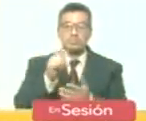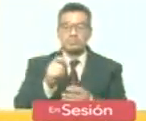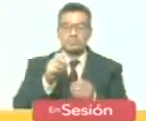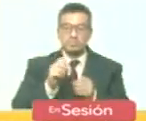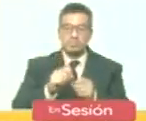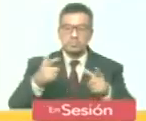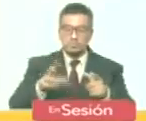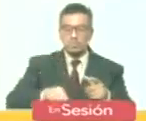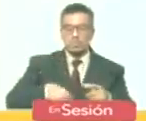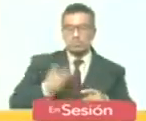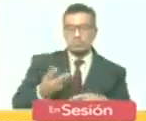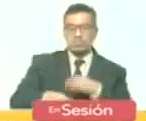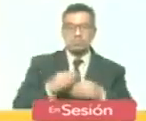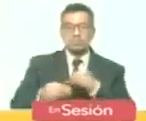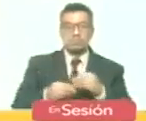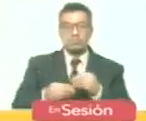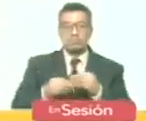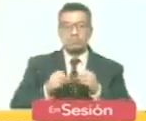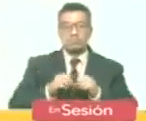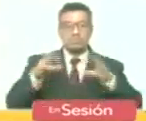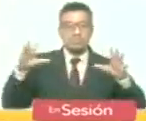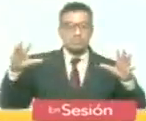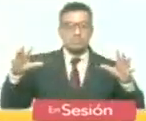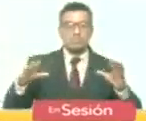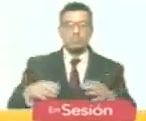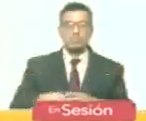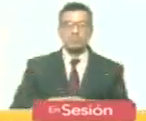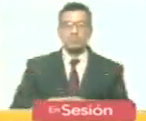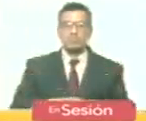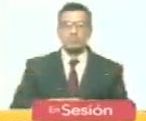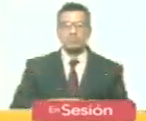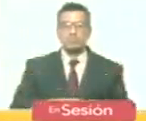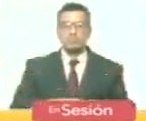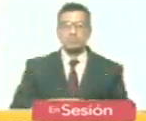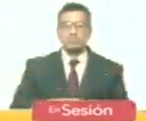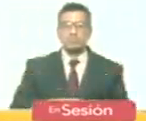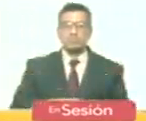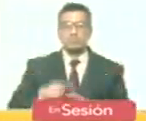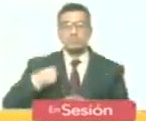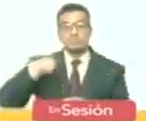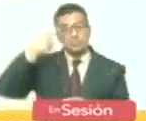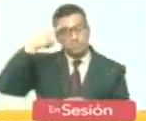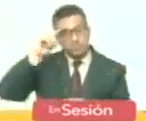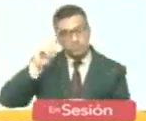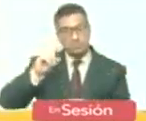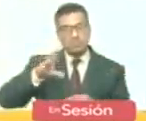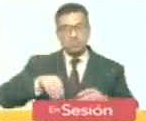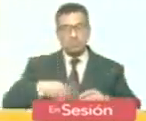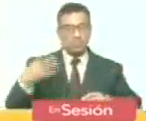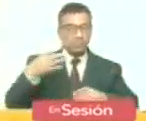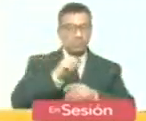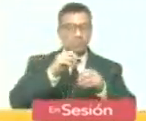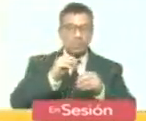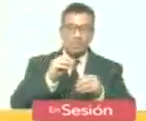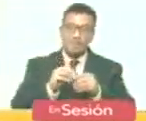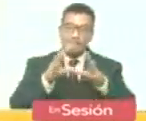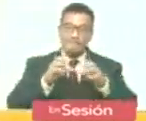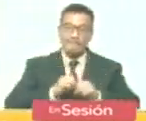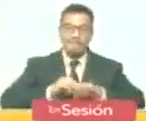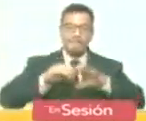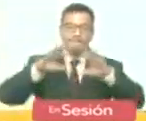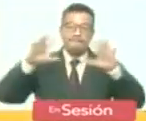para que pueda hacer ignición y explotar. Pero si hubiera logrado el detonador activarse y